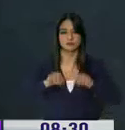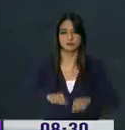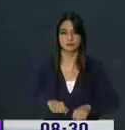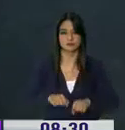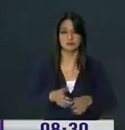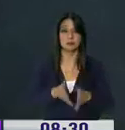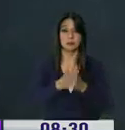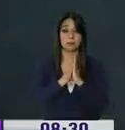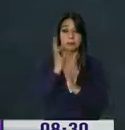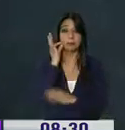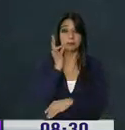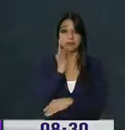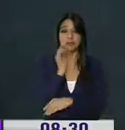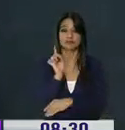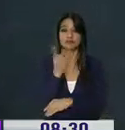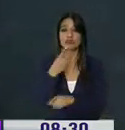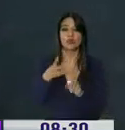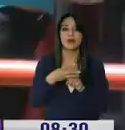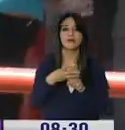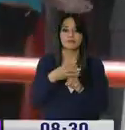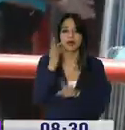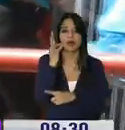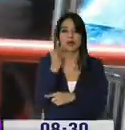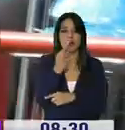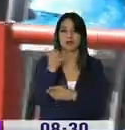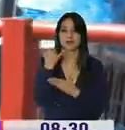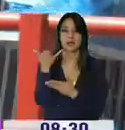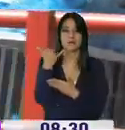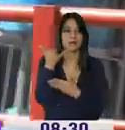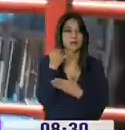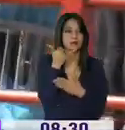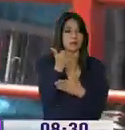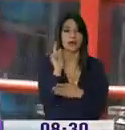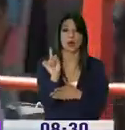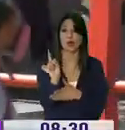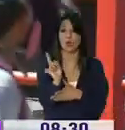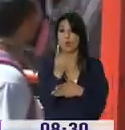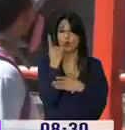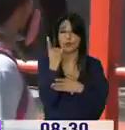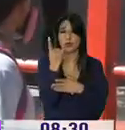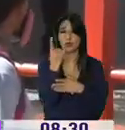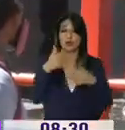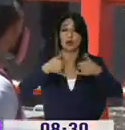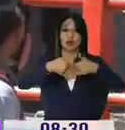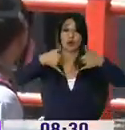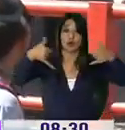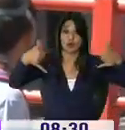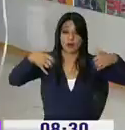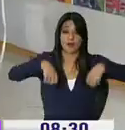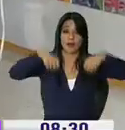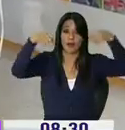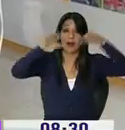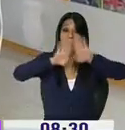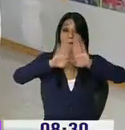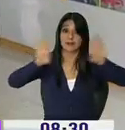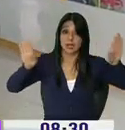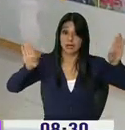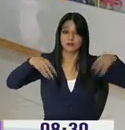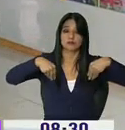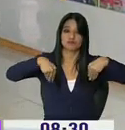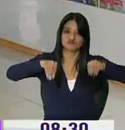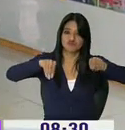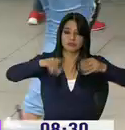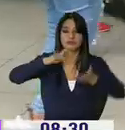pedidos se podrán hacer únicamente por línea, ya que los únicos establecimientos que pueden abrir para atender al público son